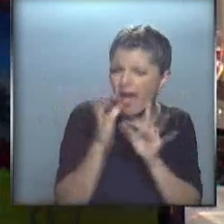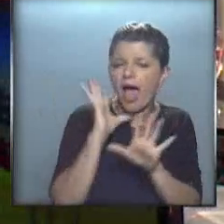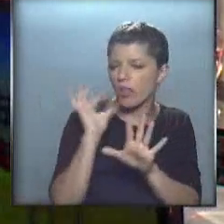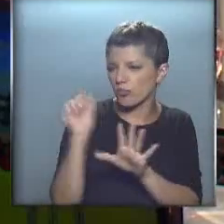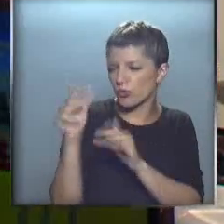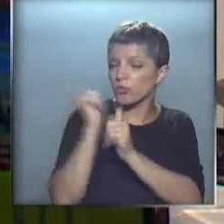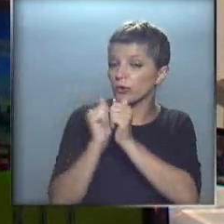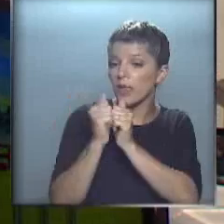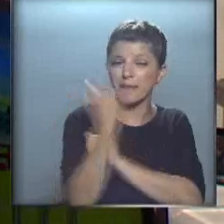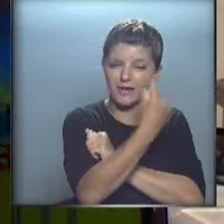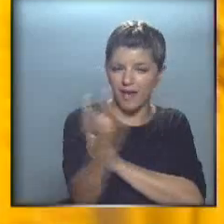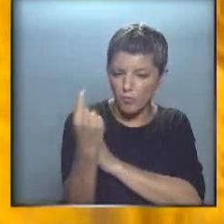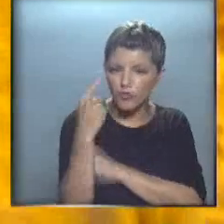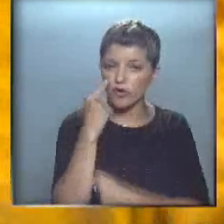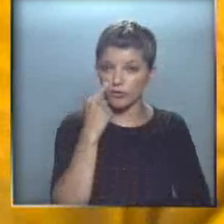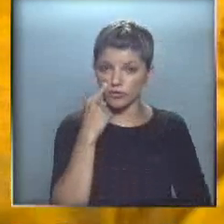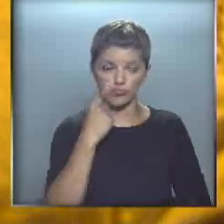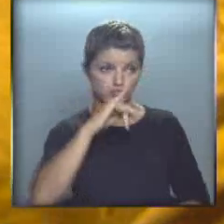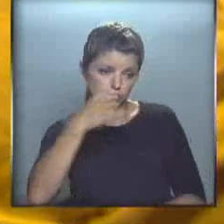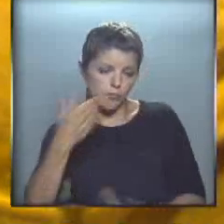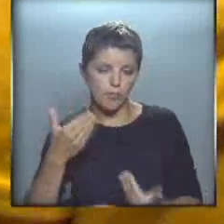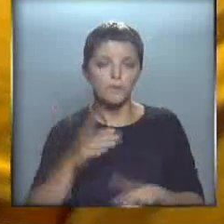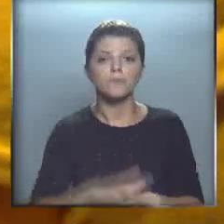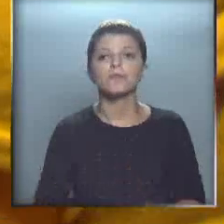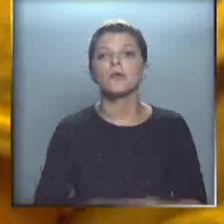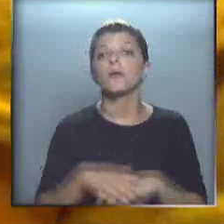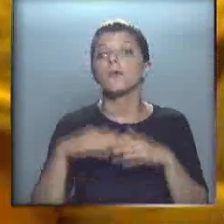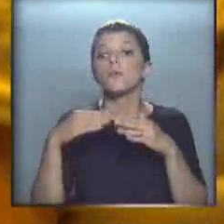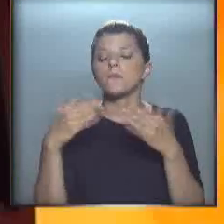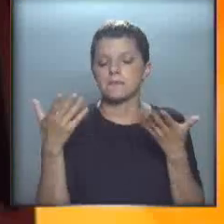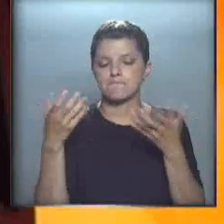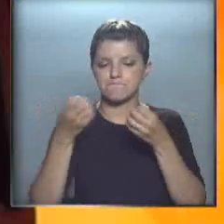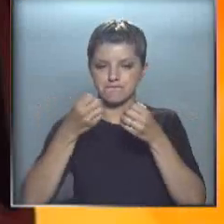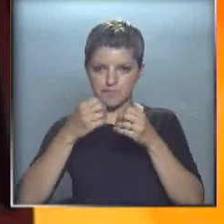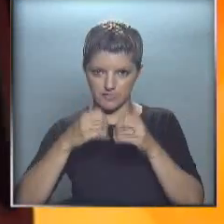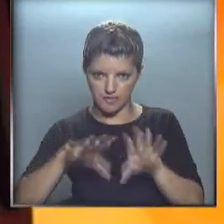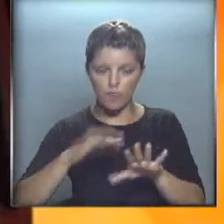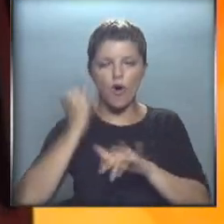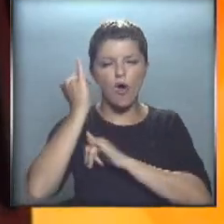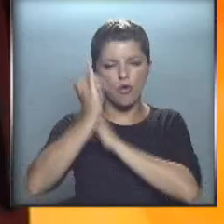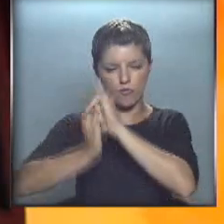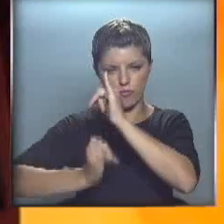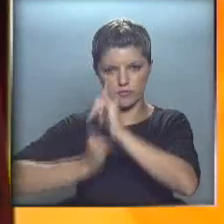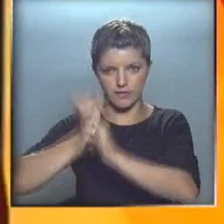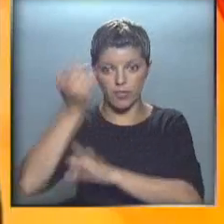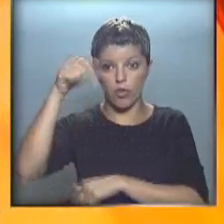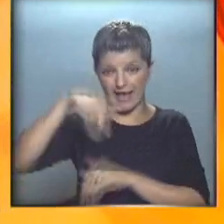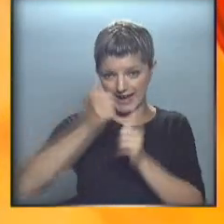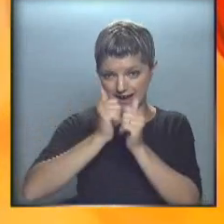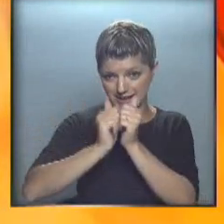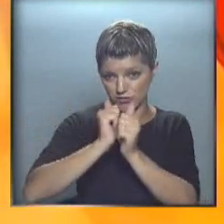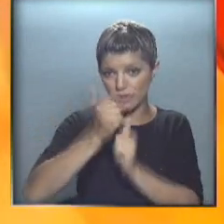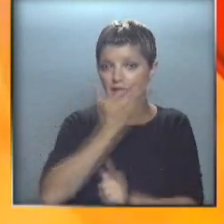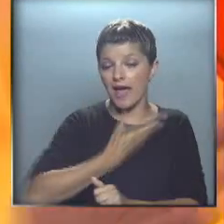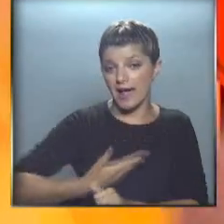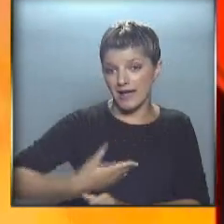chicos también te conozcan desde ese lado. Perfecto. Podemos empezar describiendo, contando qué pasó en la Argentina reciente, no hace